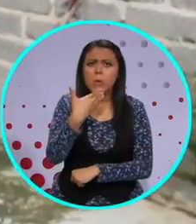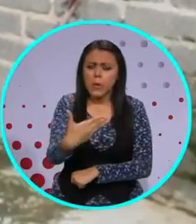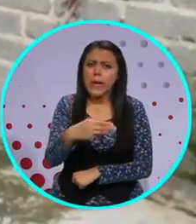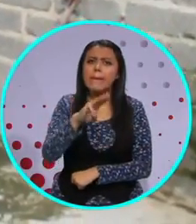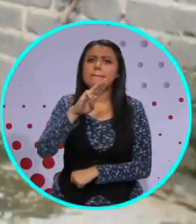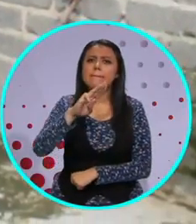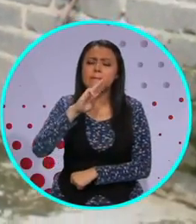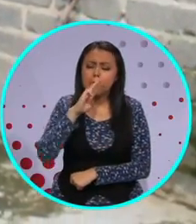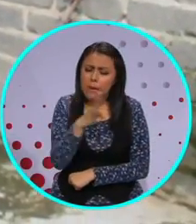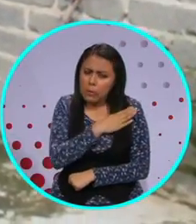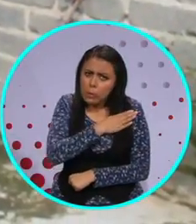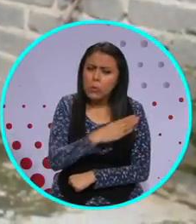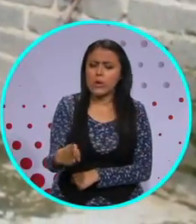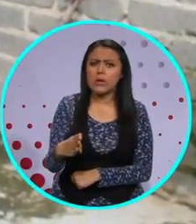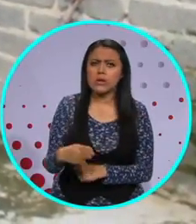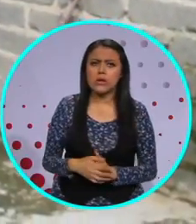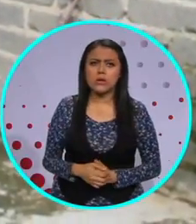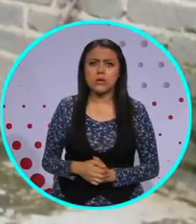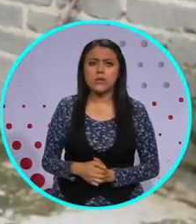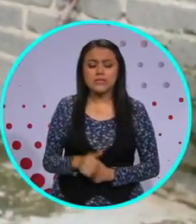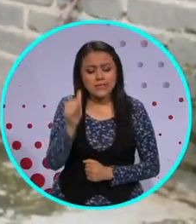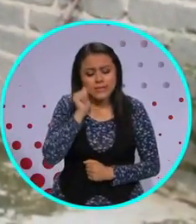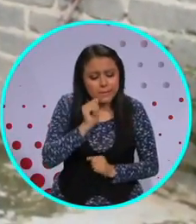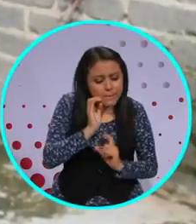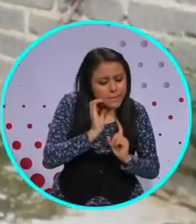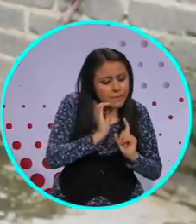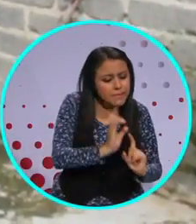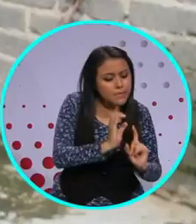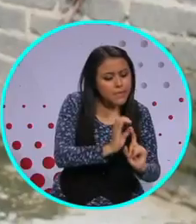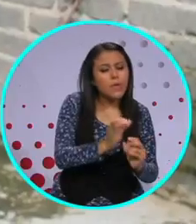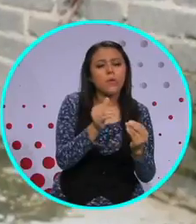madre muy protectora